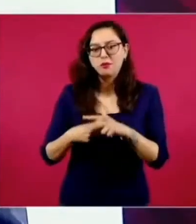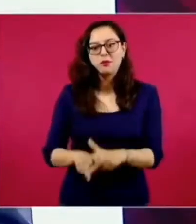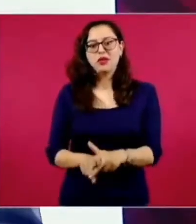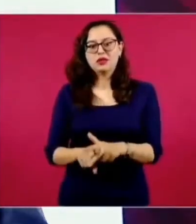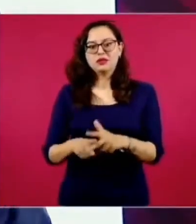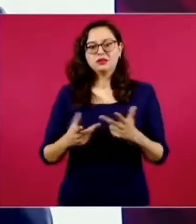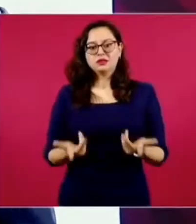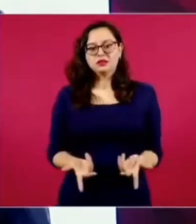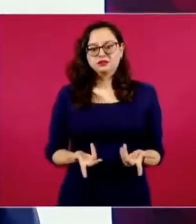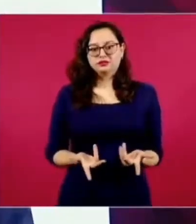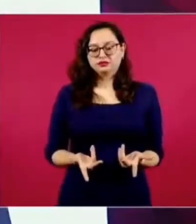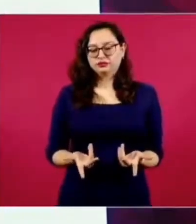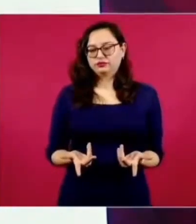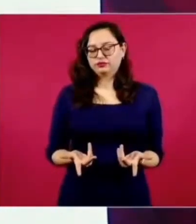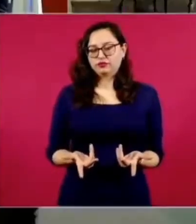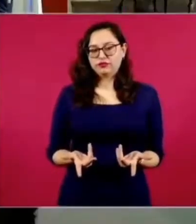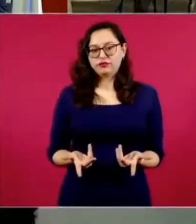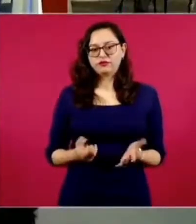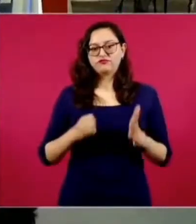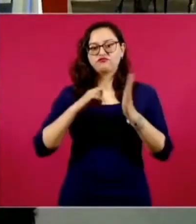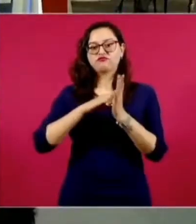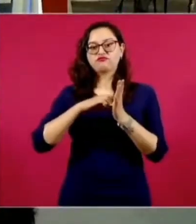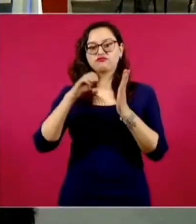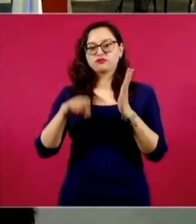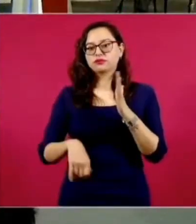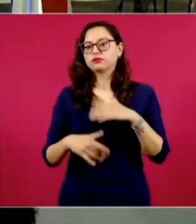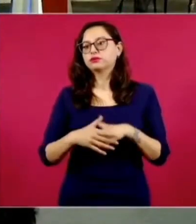cuánto se paga de nómina.